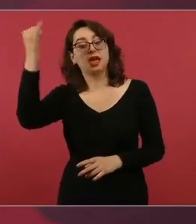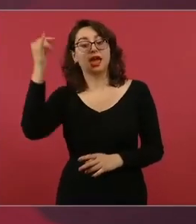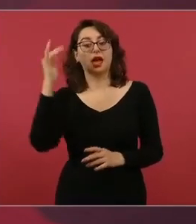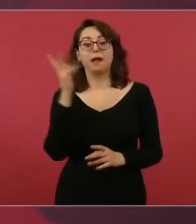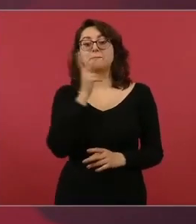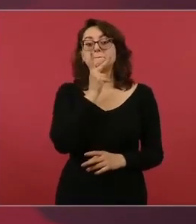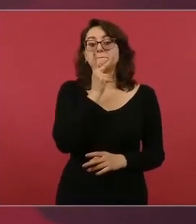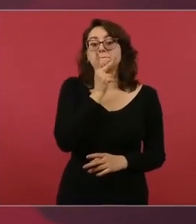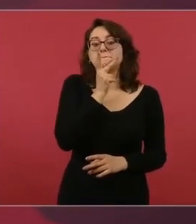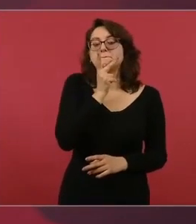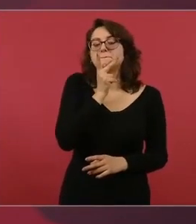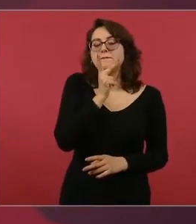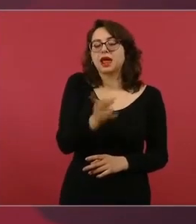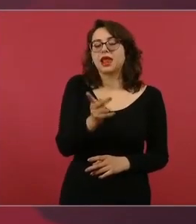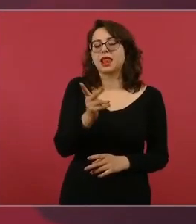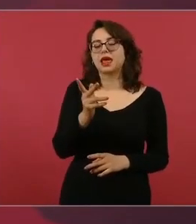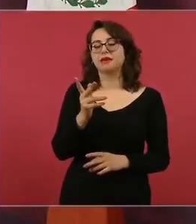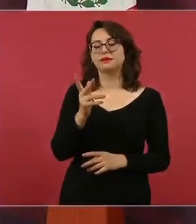que para qué